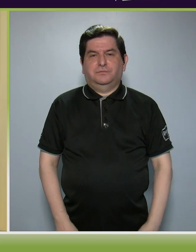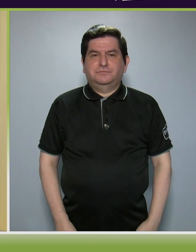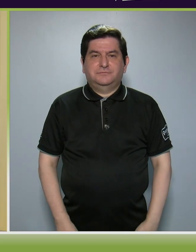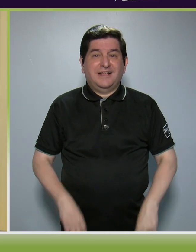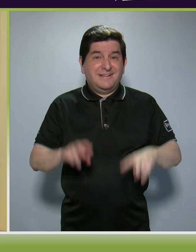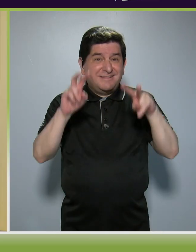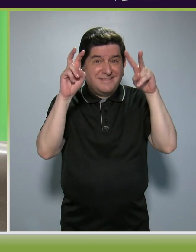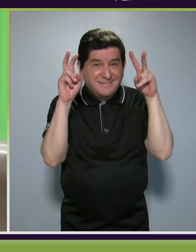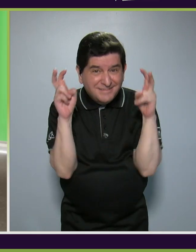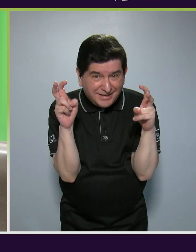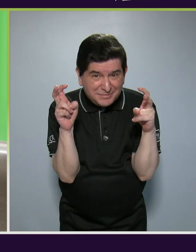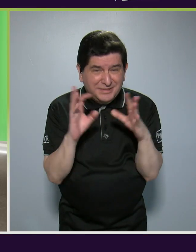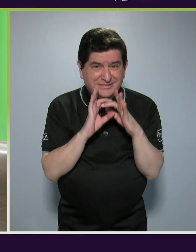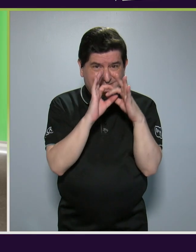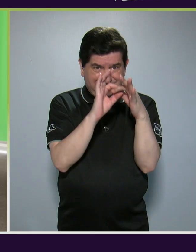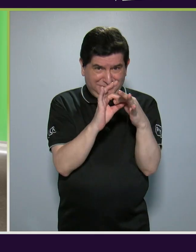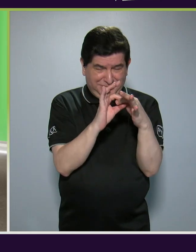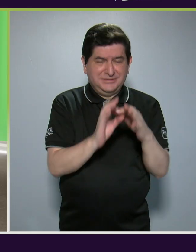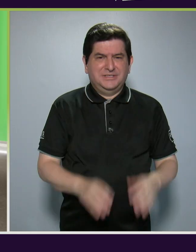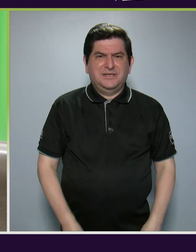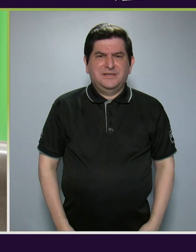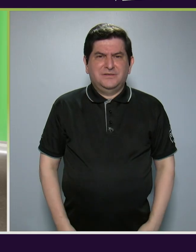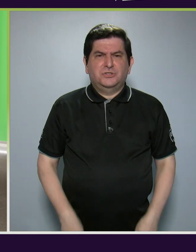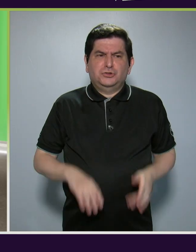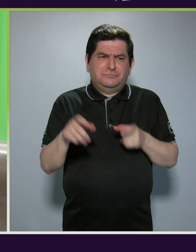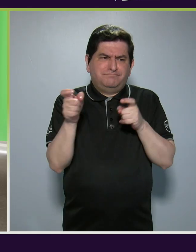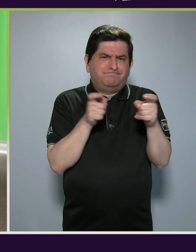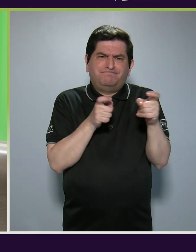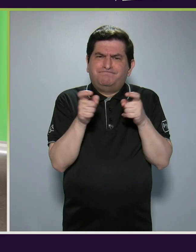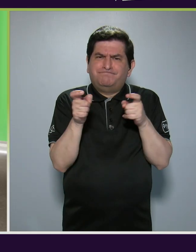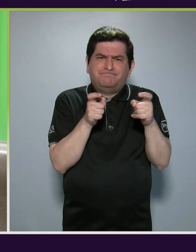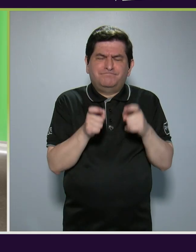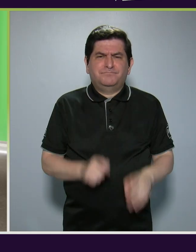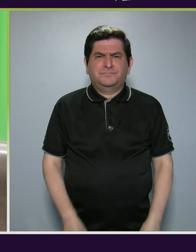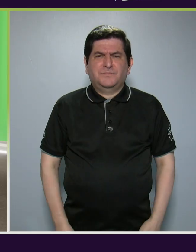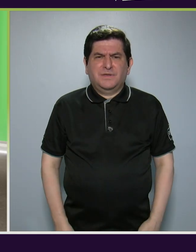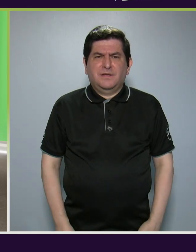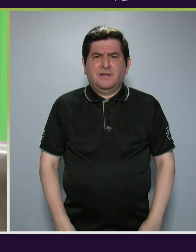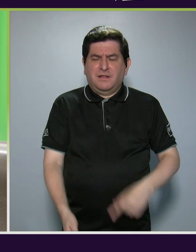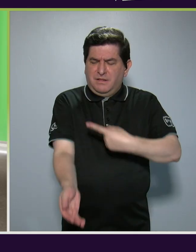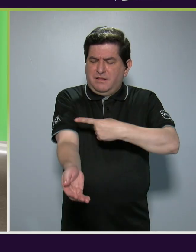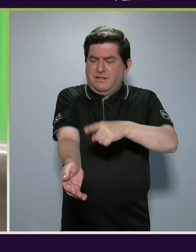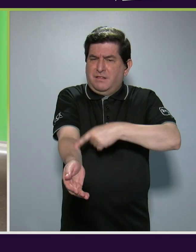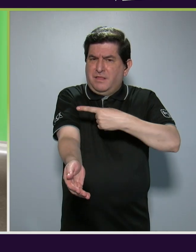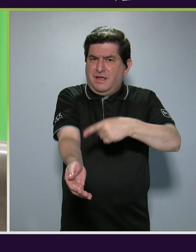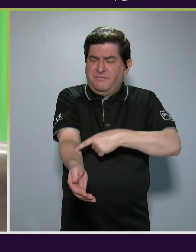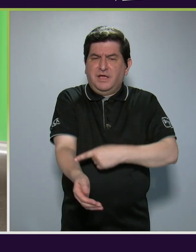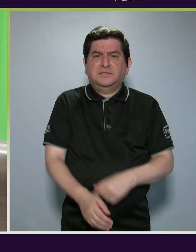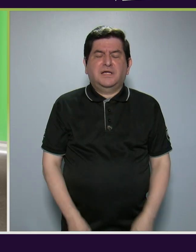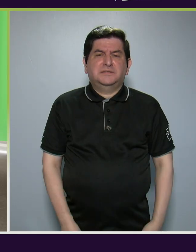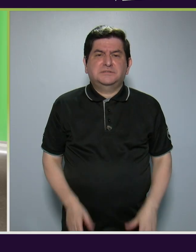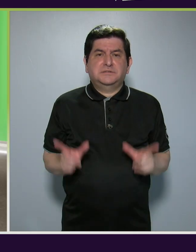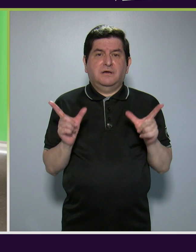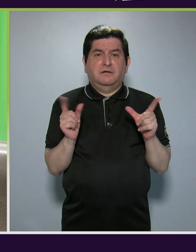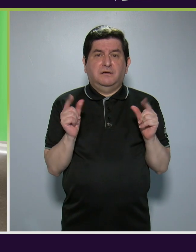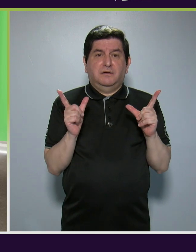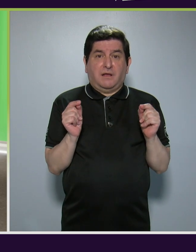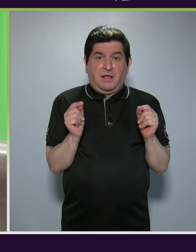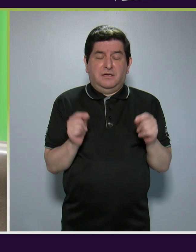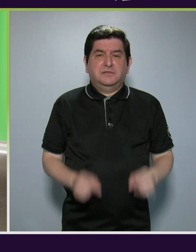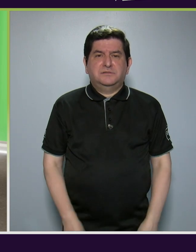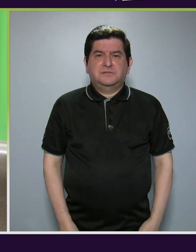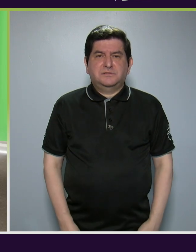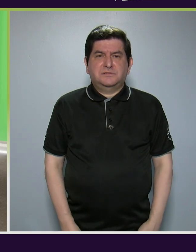temas, digamos, asociados a cómo podríamos manejar el tema de la diabetes, cáncer, el tema de